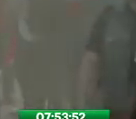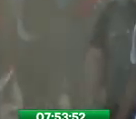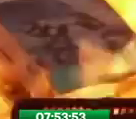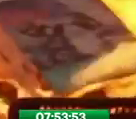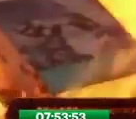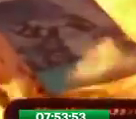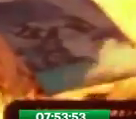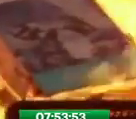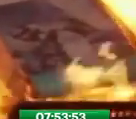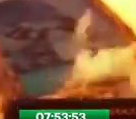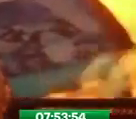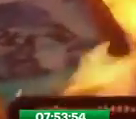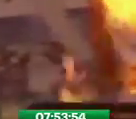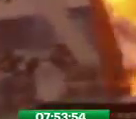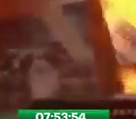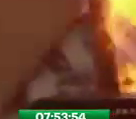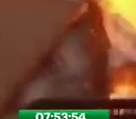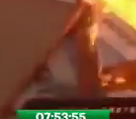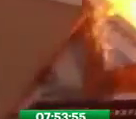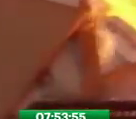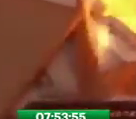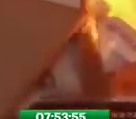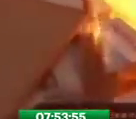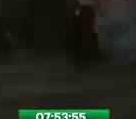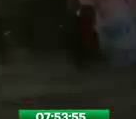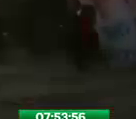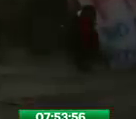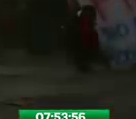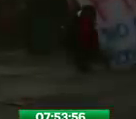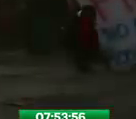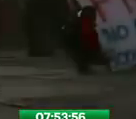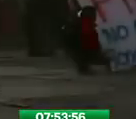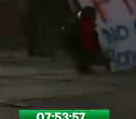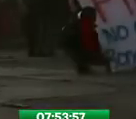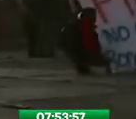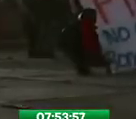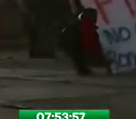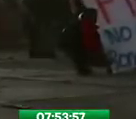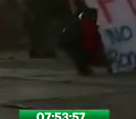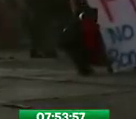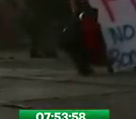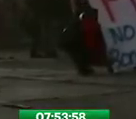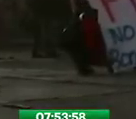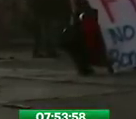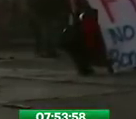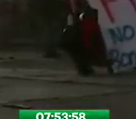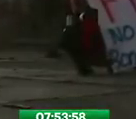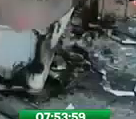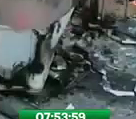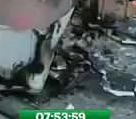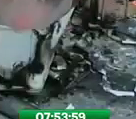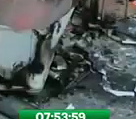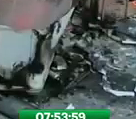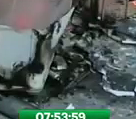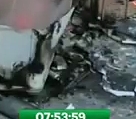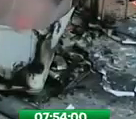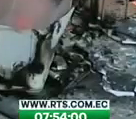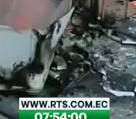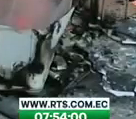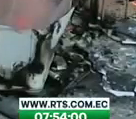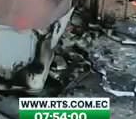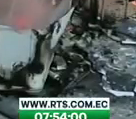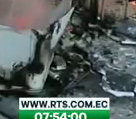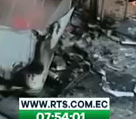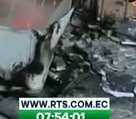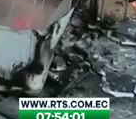edificio que alberga un restaurante, locales de comida rápida, y otro fuego se registró en una estación de metro en el